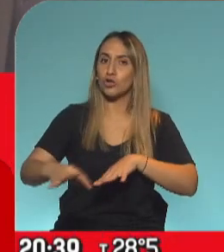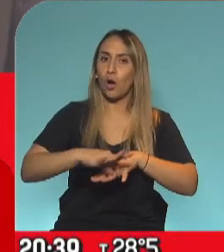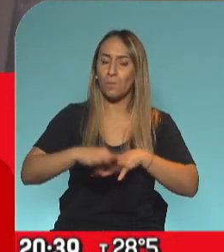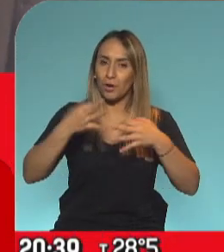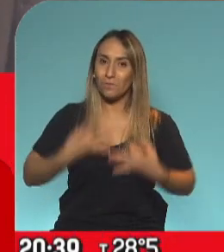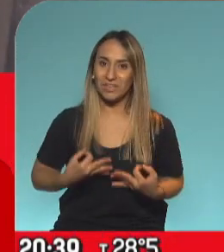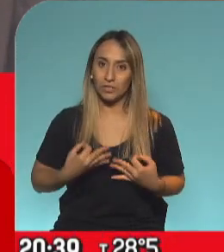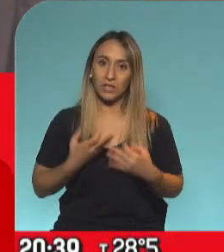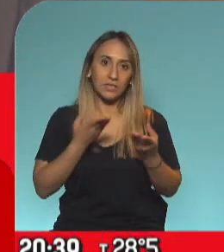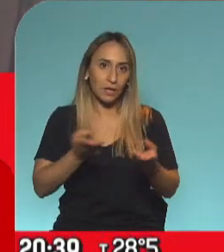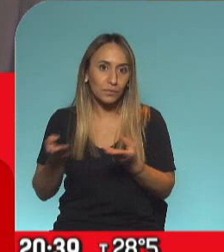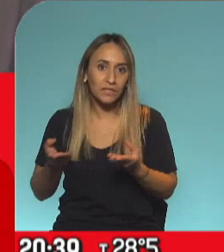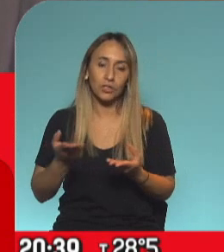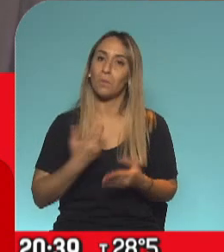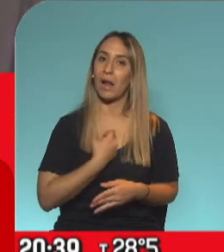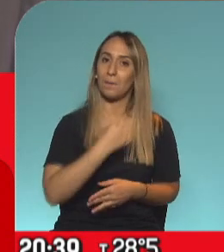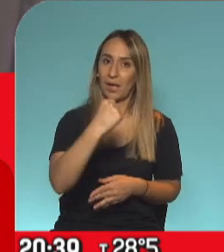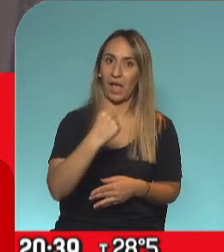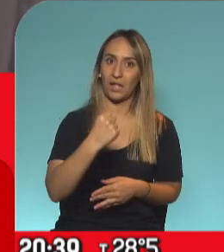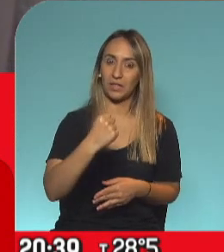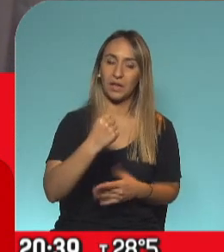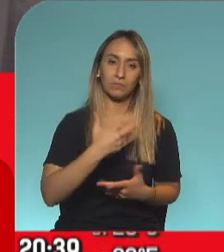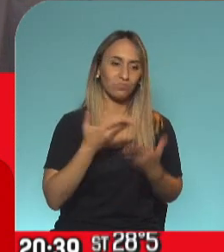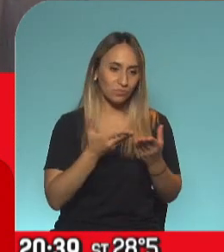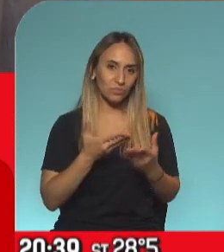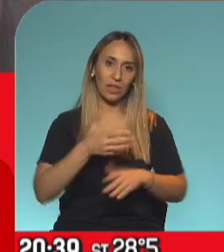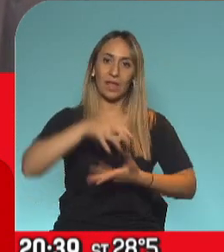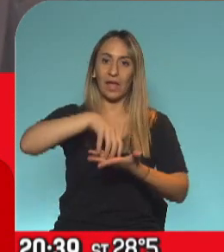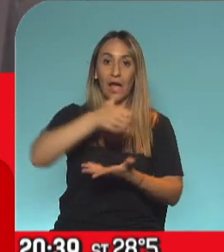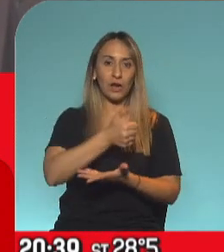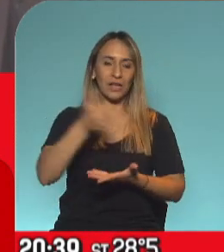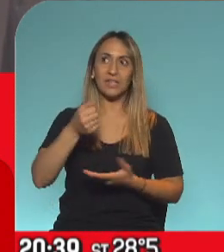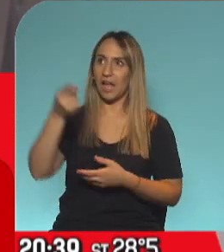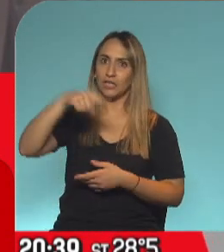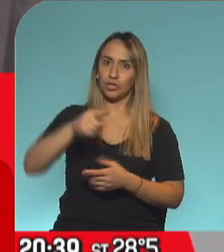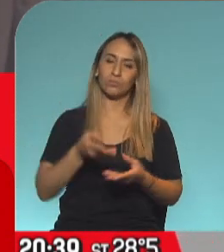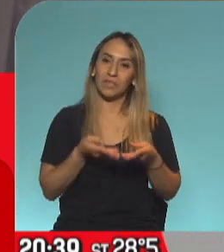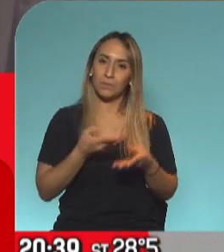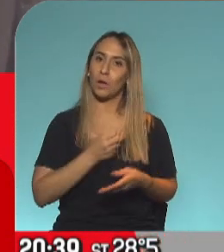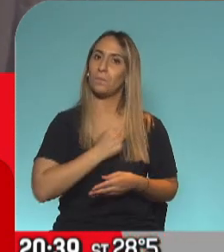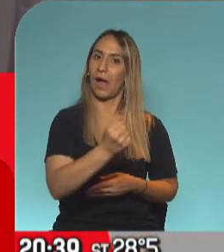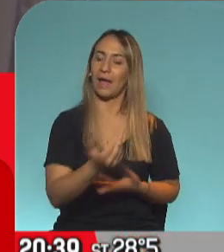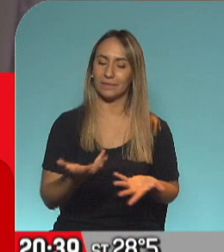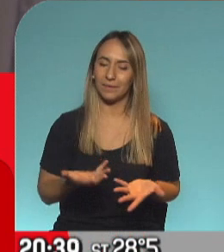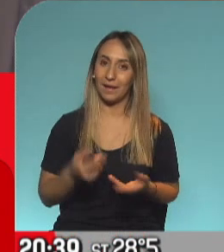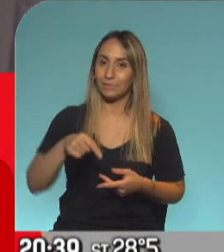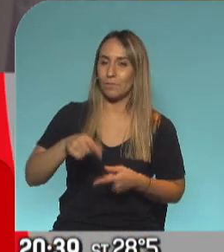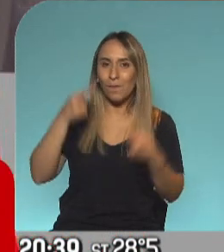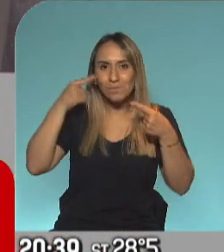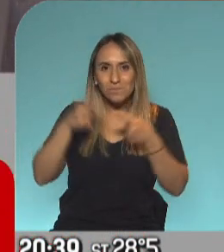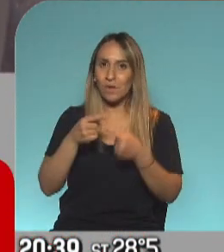todos los servicios al servicio de la patria que hace la aerolínea se sienten mucho y bueno y esta es una misión muy